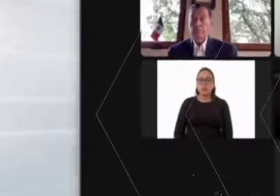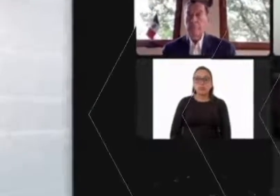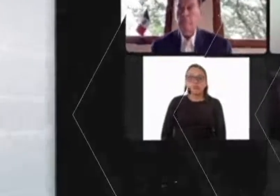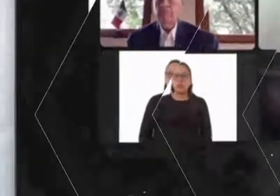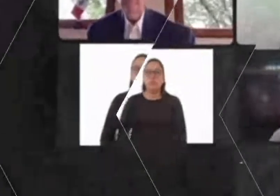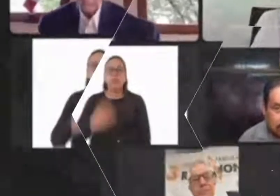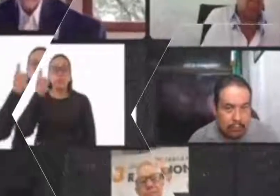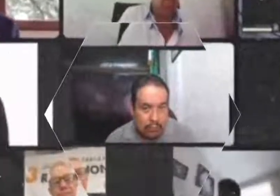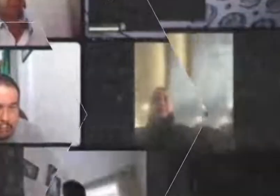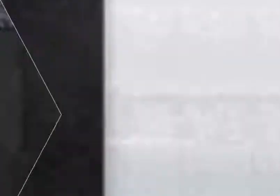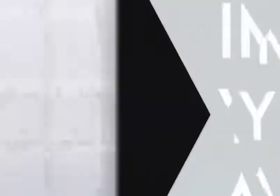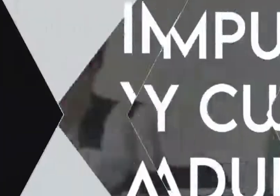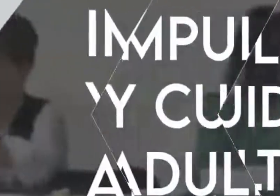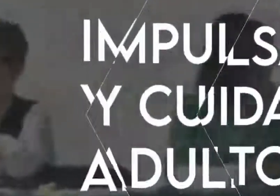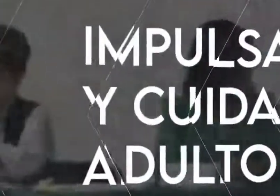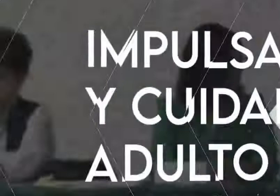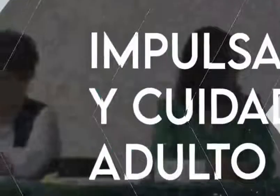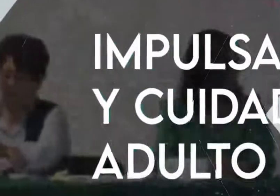capital